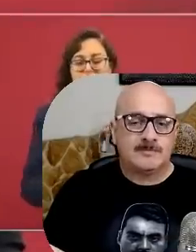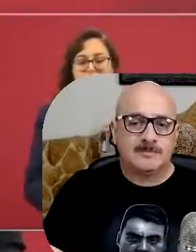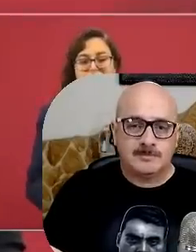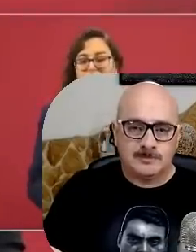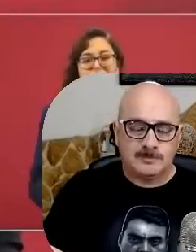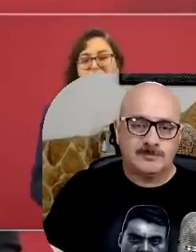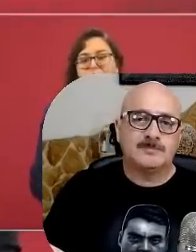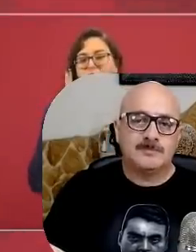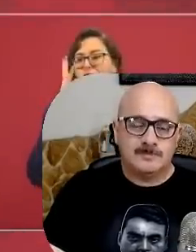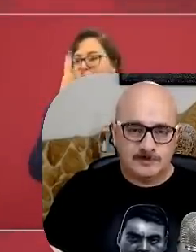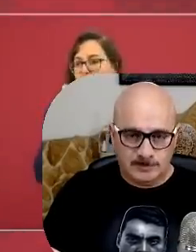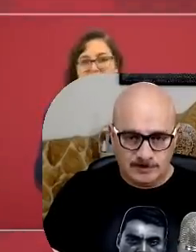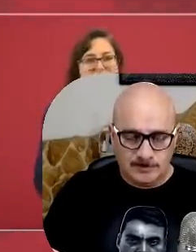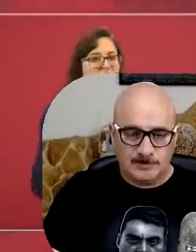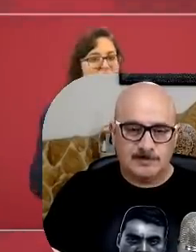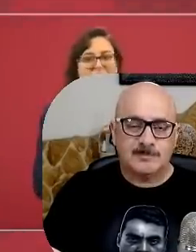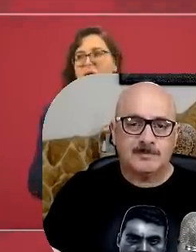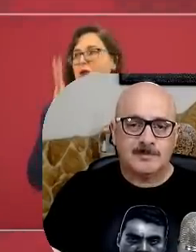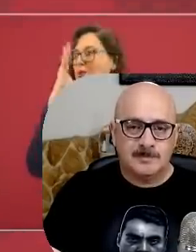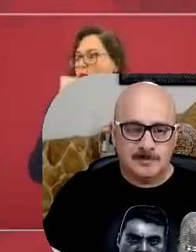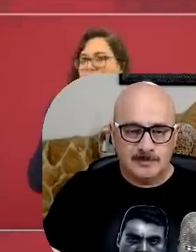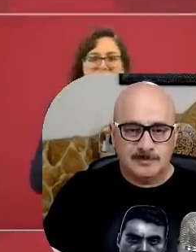mañanera.